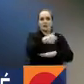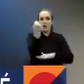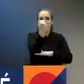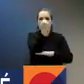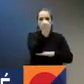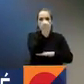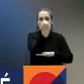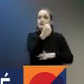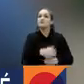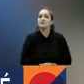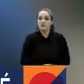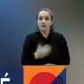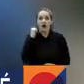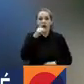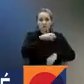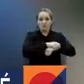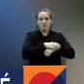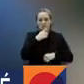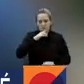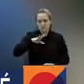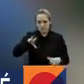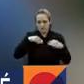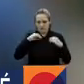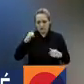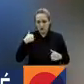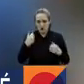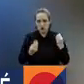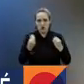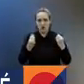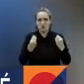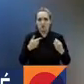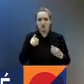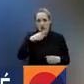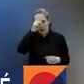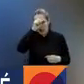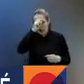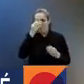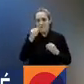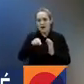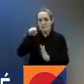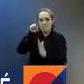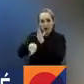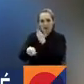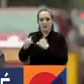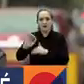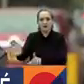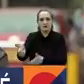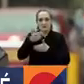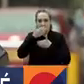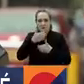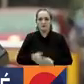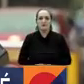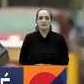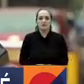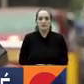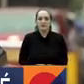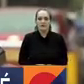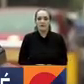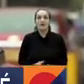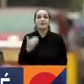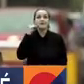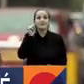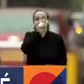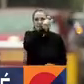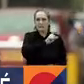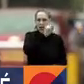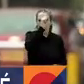La detenida aceptó los cargos como coautora de los delitos de homicidio agravado y secuestro. La autora intelectual de